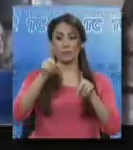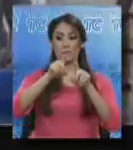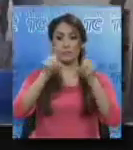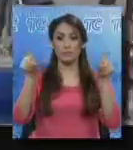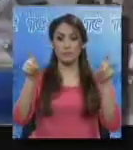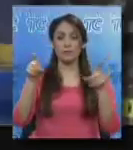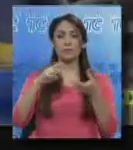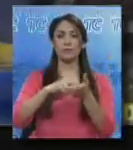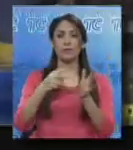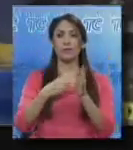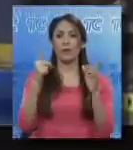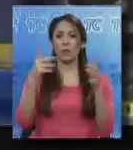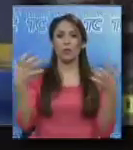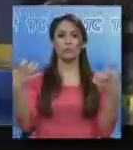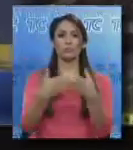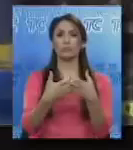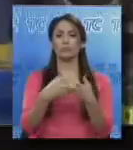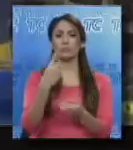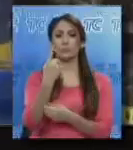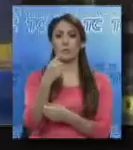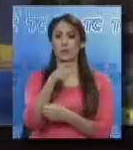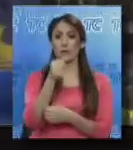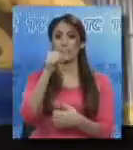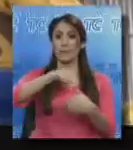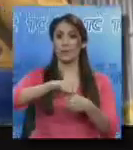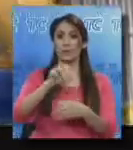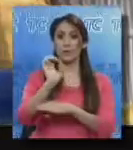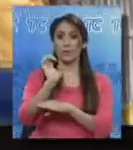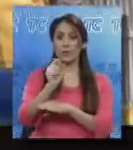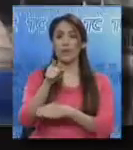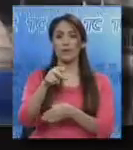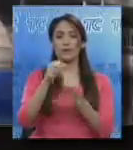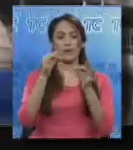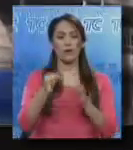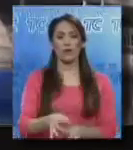terminen fusionadas. Petroecuador es una de las primeras donde se